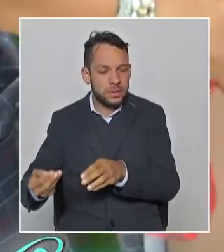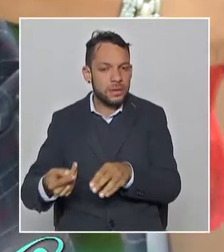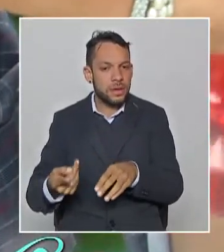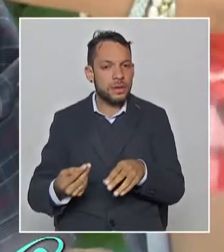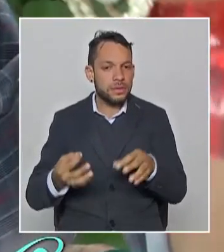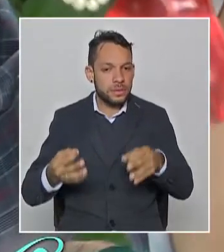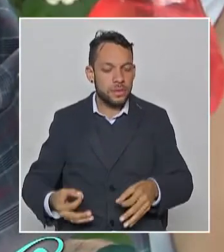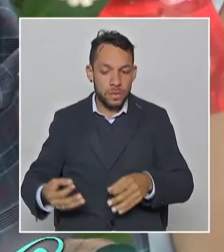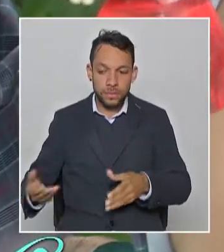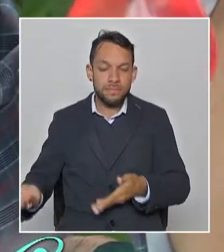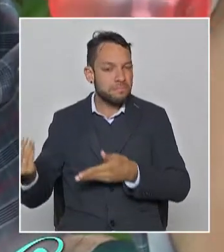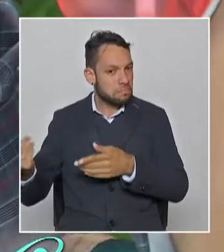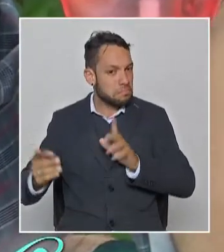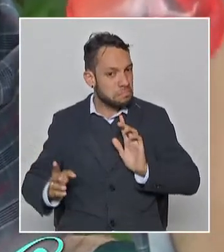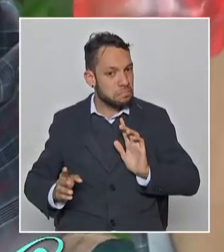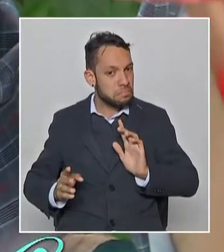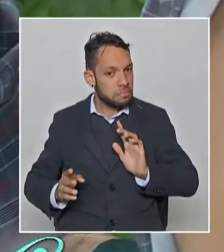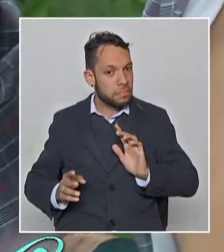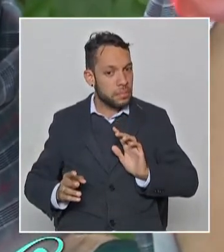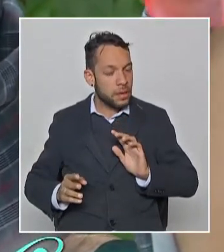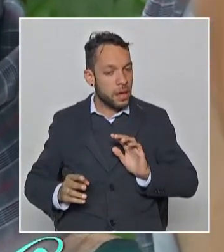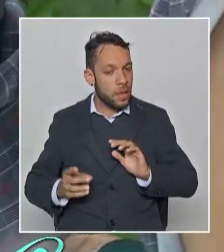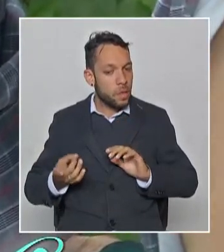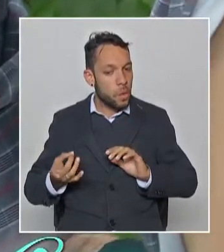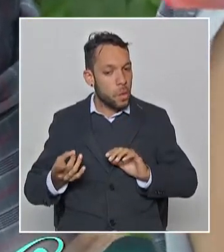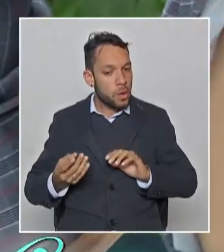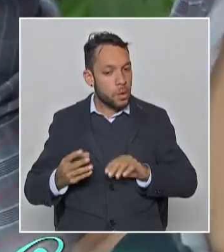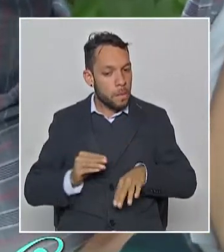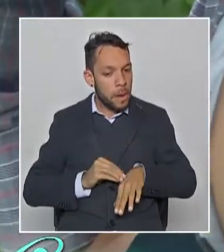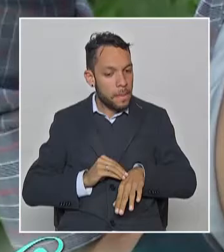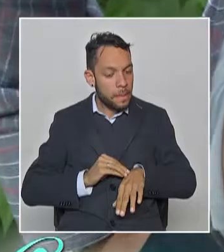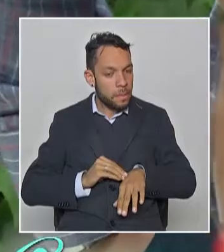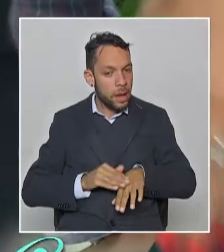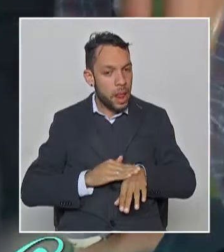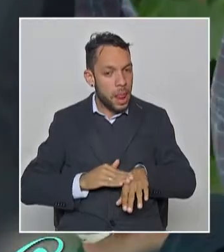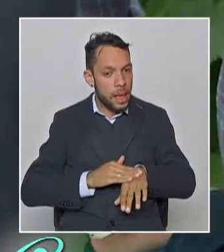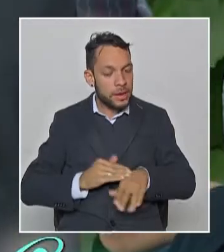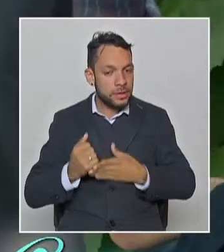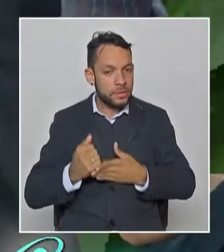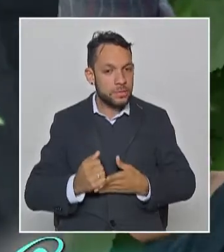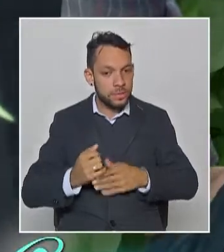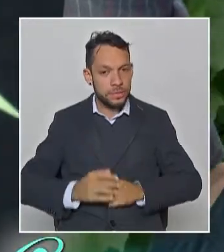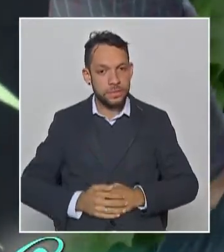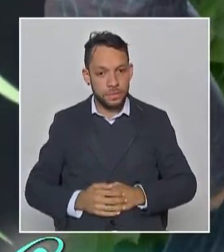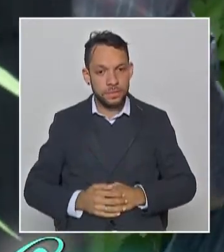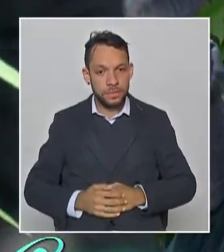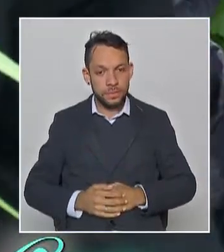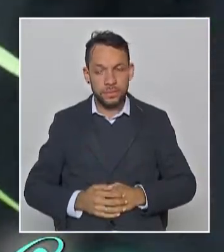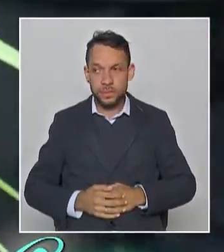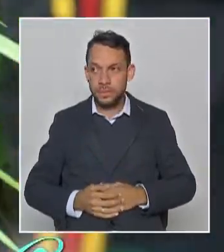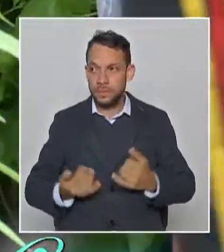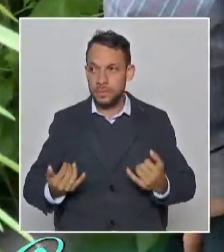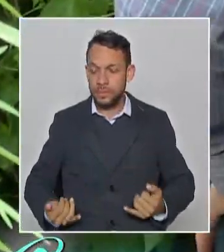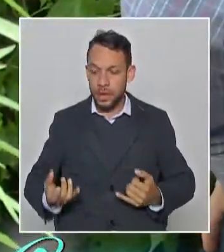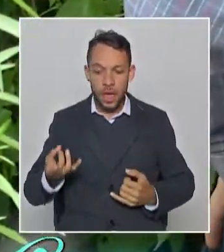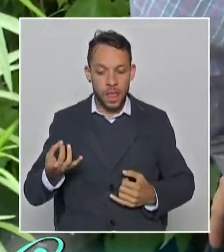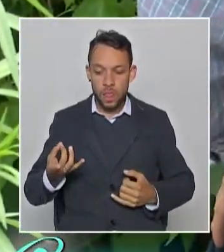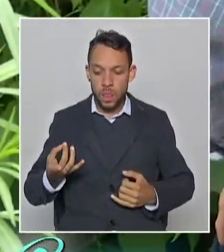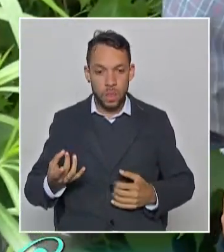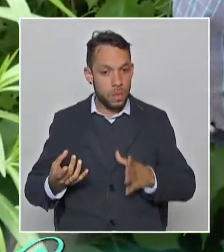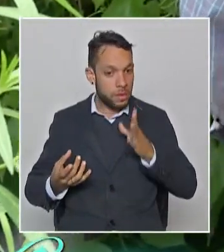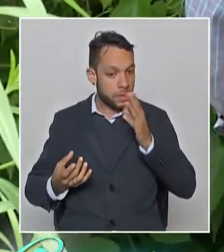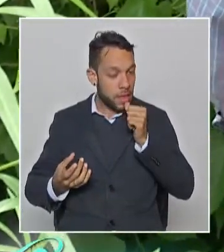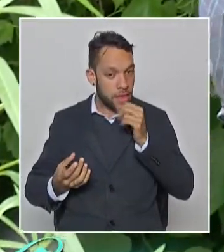doy para bajar un poquito el escozor de la abeja. Y en este momento no siente todavía nada,